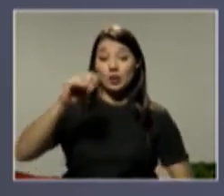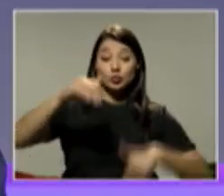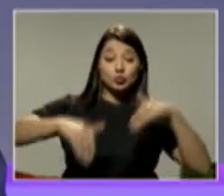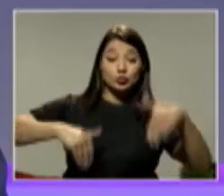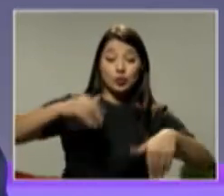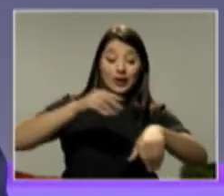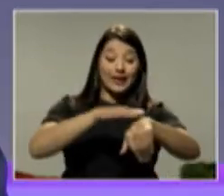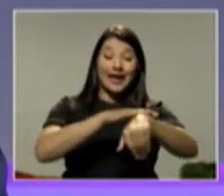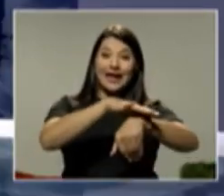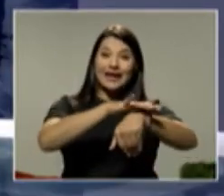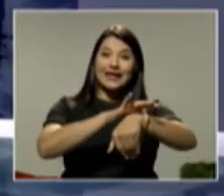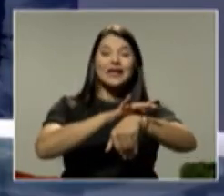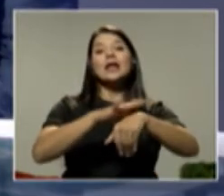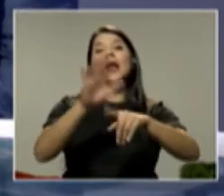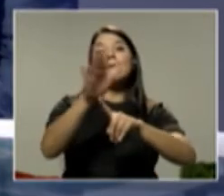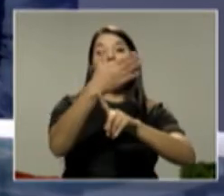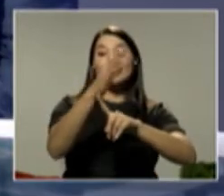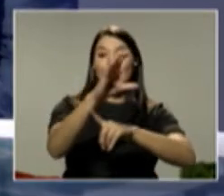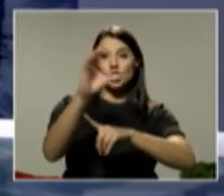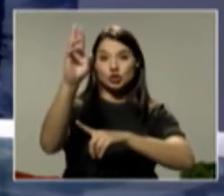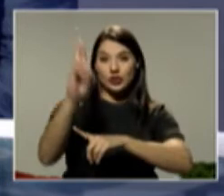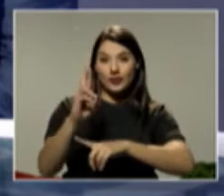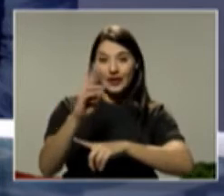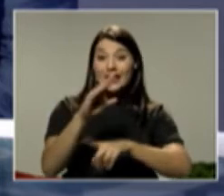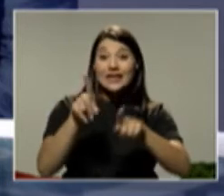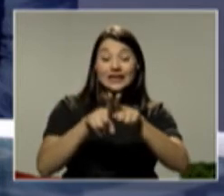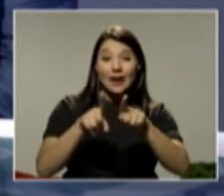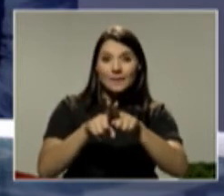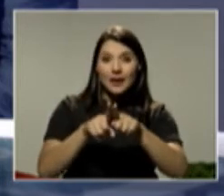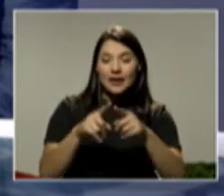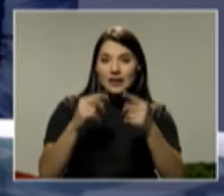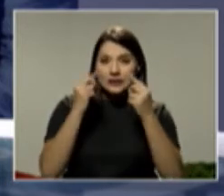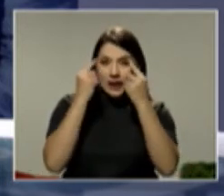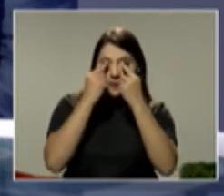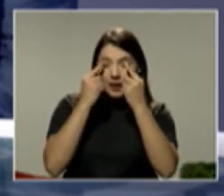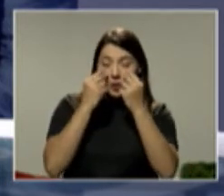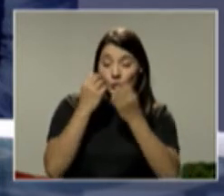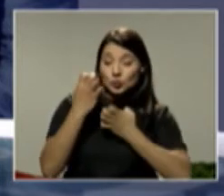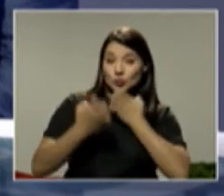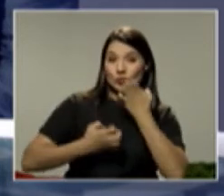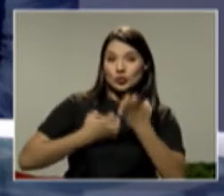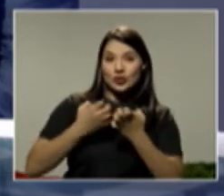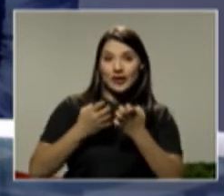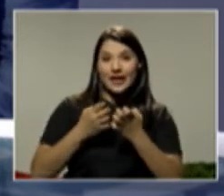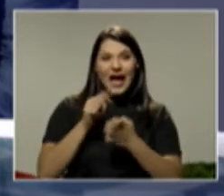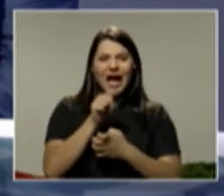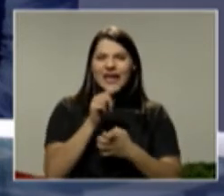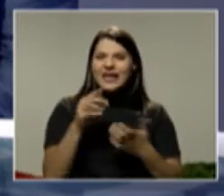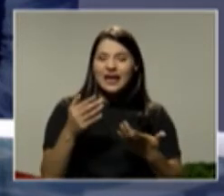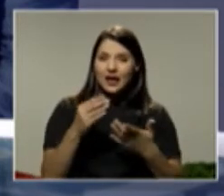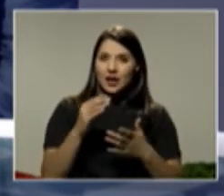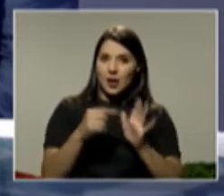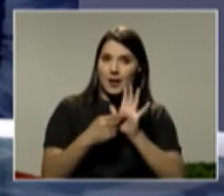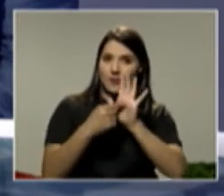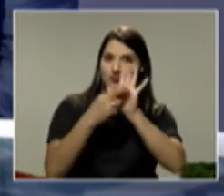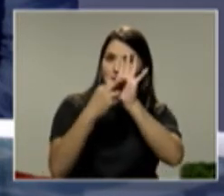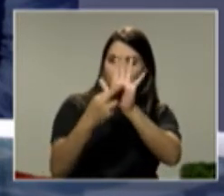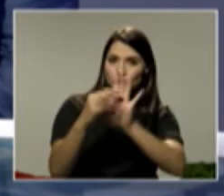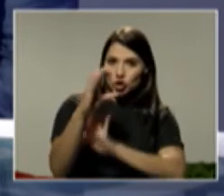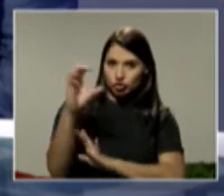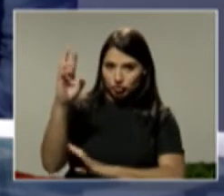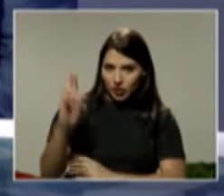mano y la mirada de emoción de ella, y esa imagen fue Costa Rica. Esa imagen